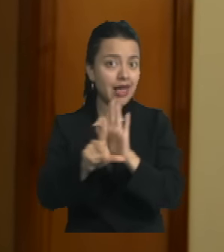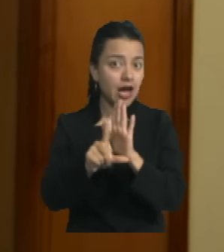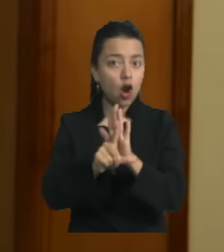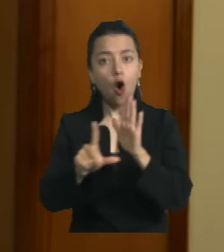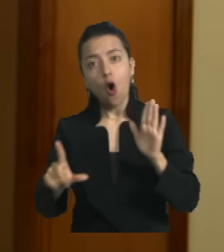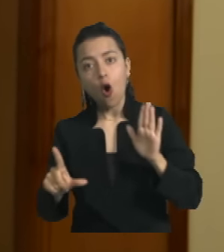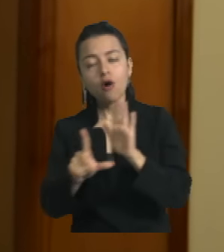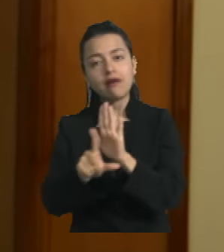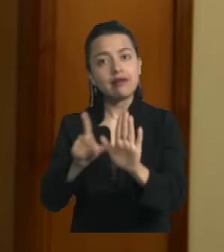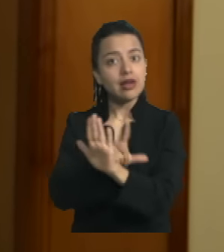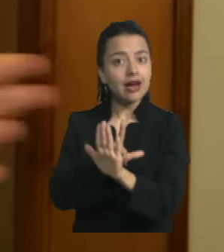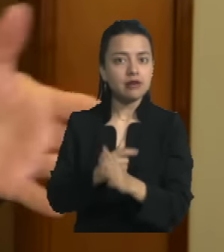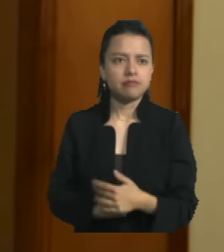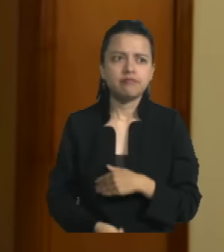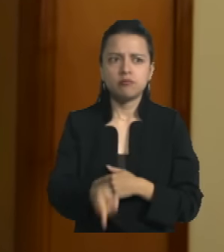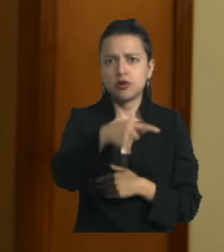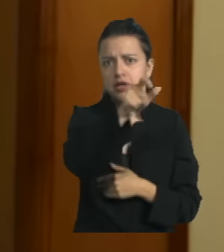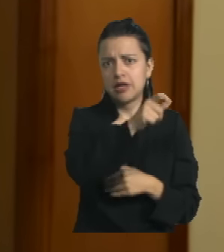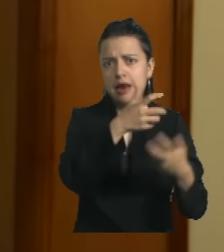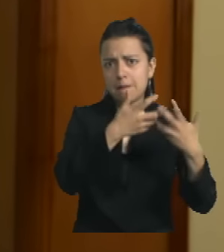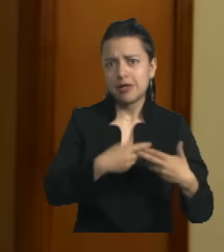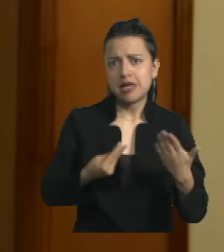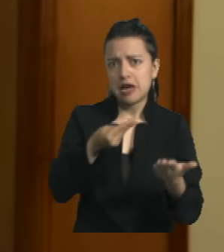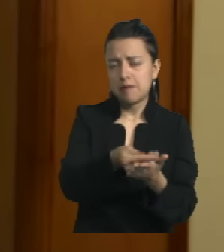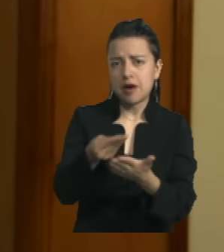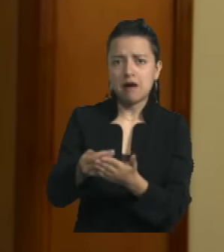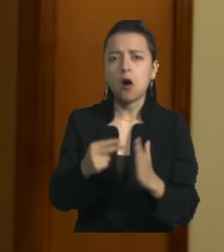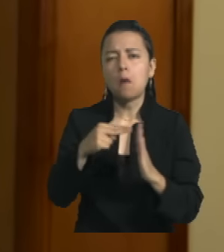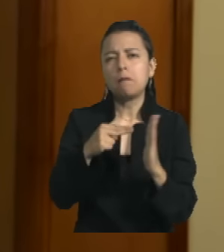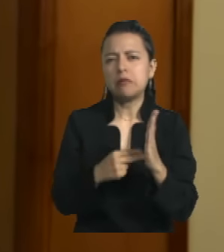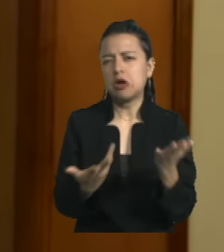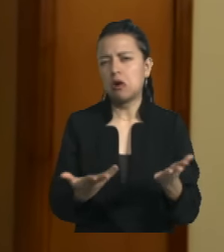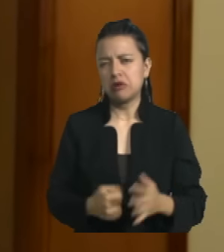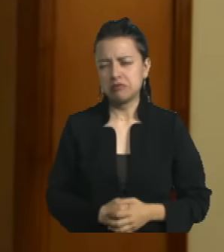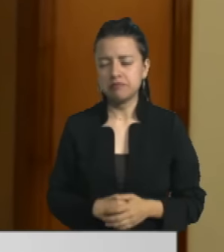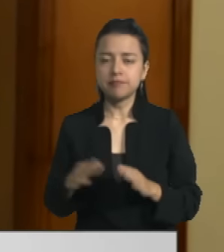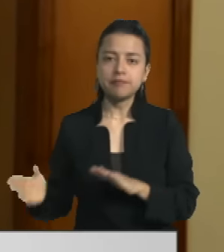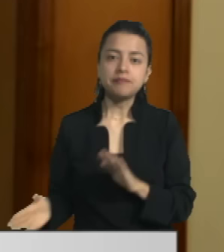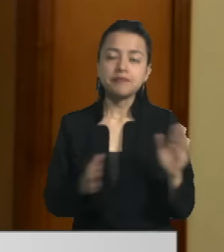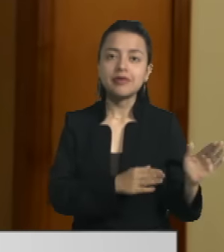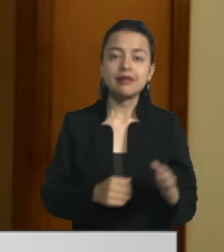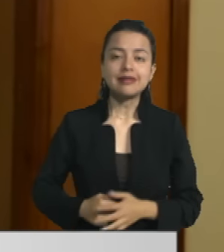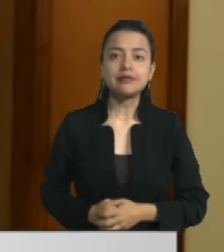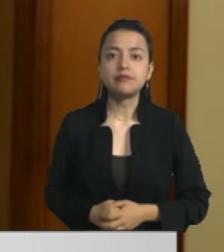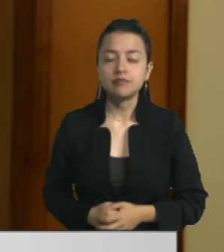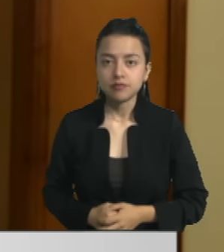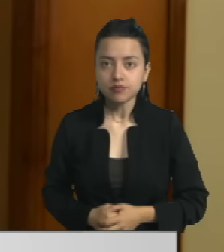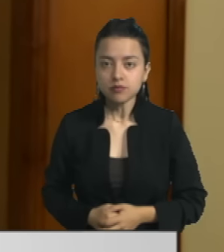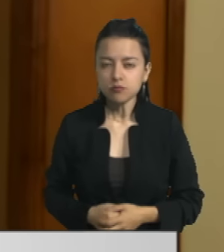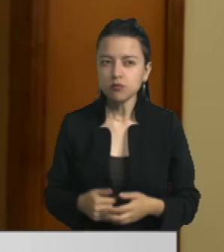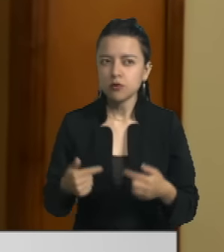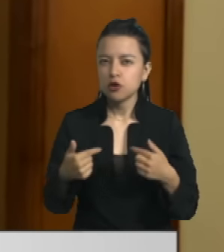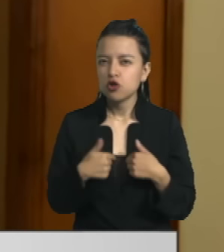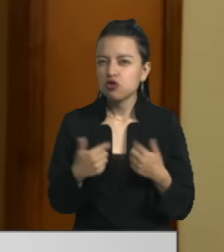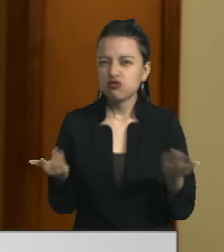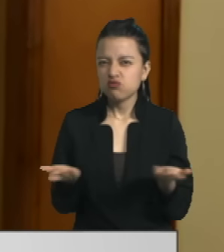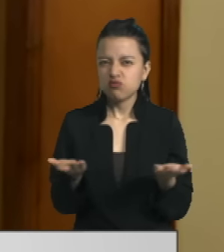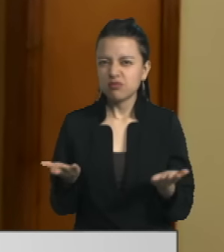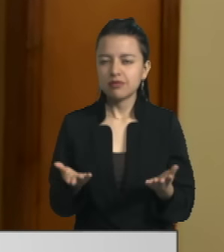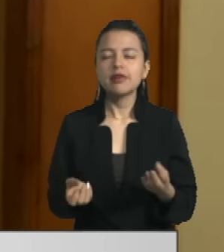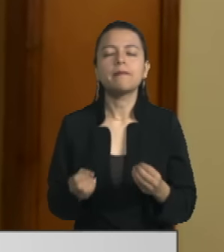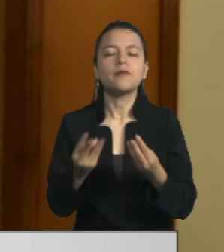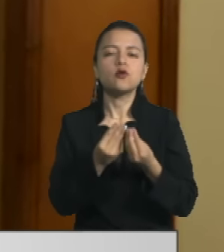bitcoins a las personas que voluntariamente se acercaran y dejaran escanear el Iris de sus cambiamos Por lo pronto de tema nos encontramos en directo desde el consejo de